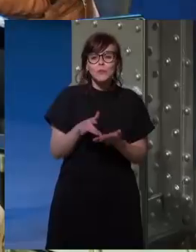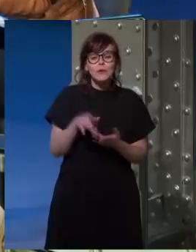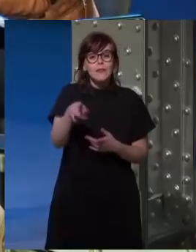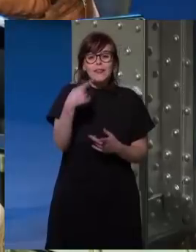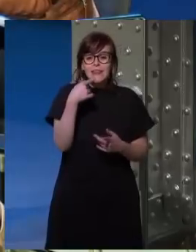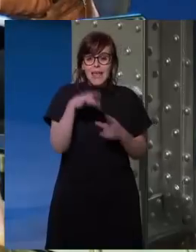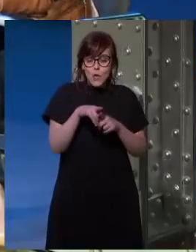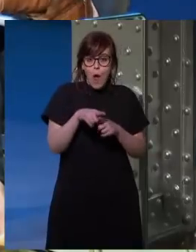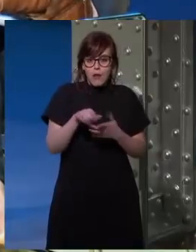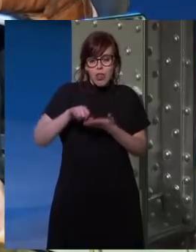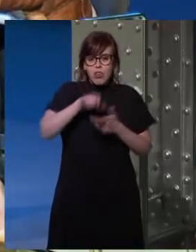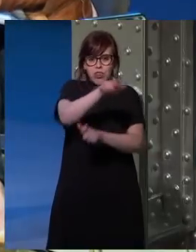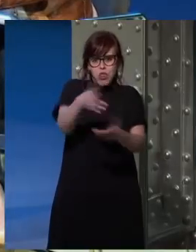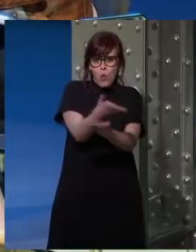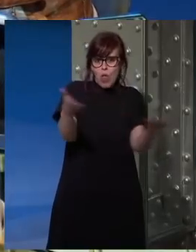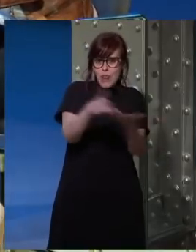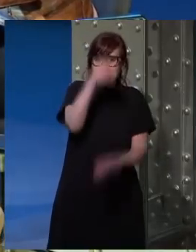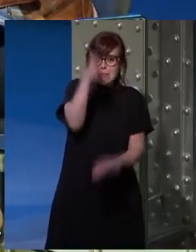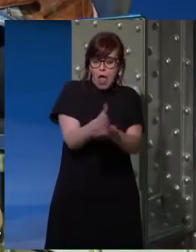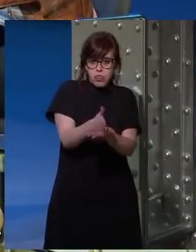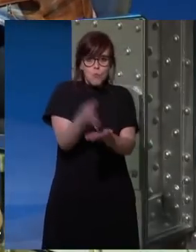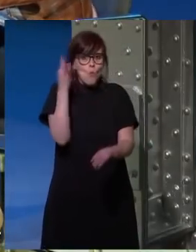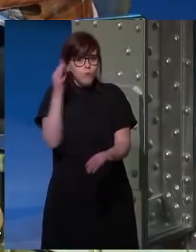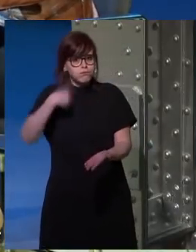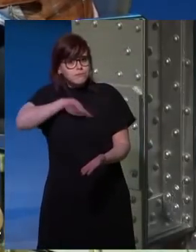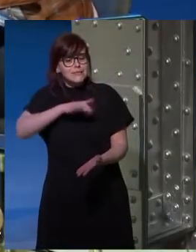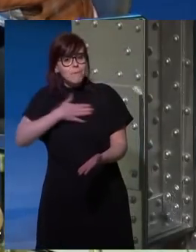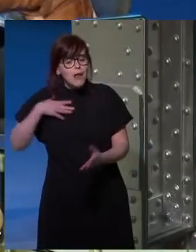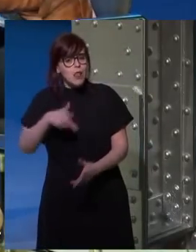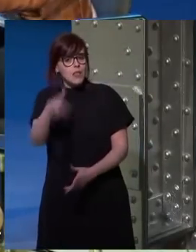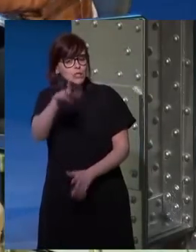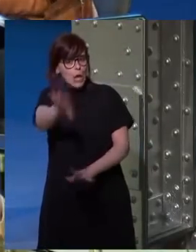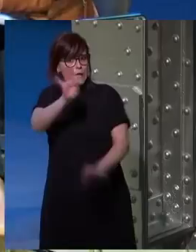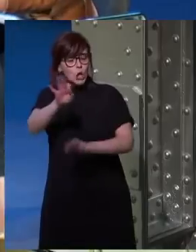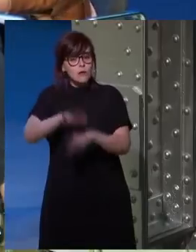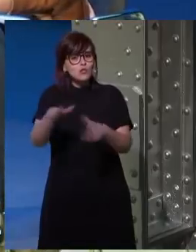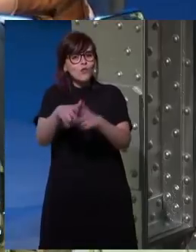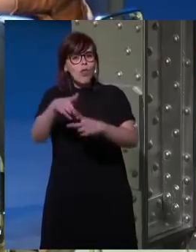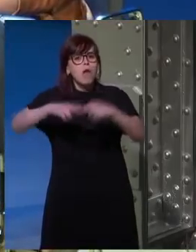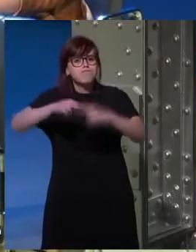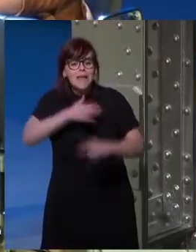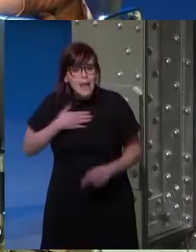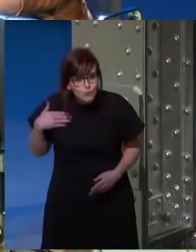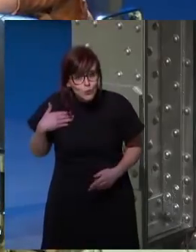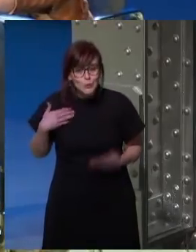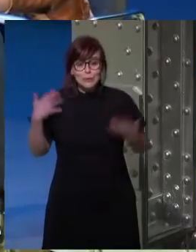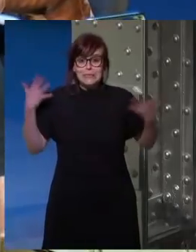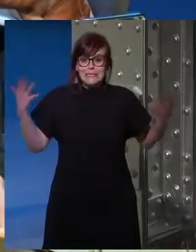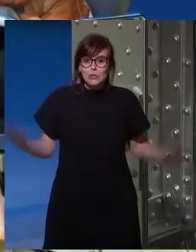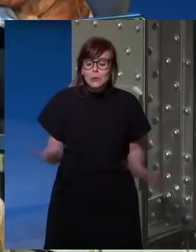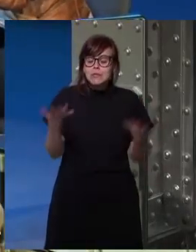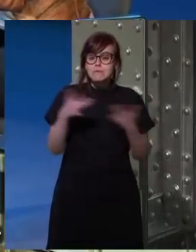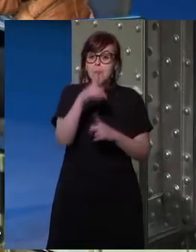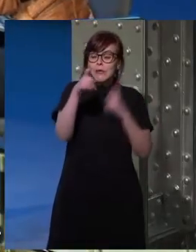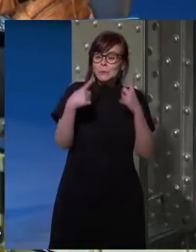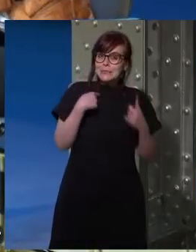la mitad de la ciudadanía y que también nosotras debemos decidir qué tipo de sociedad queremos construir, ¿no? Pero claro, yo cuando me preguntan eso